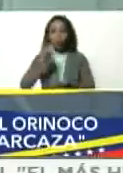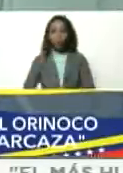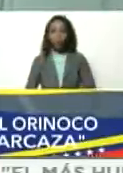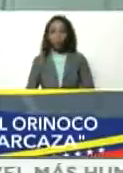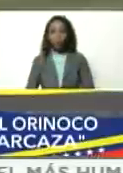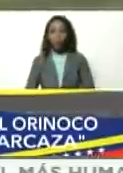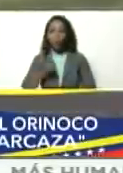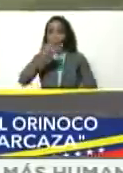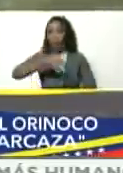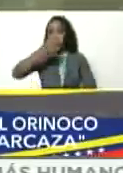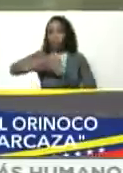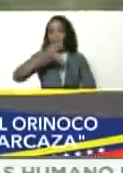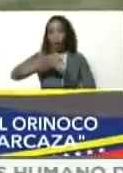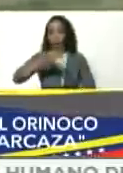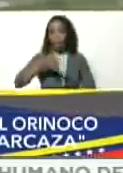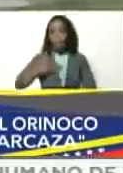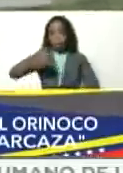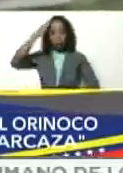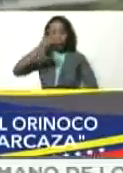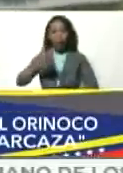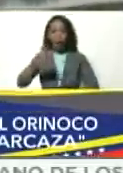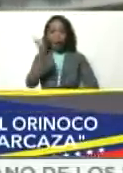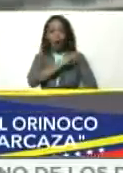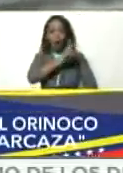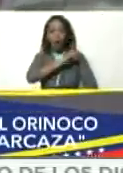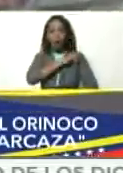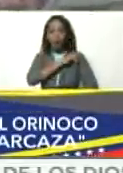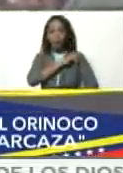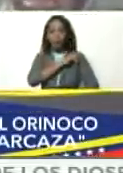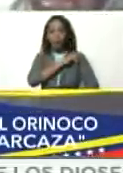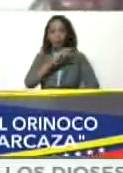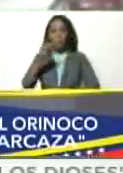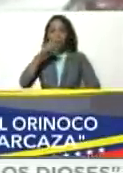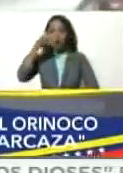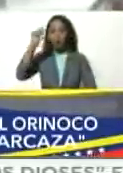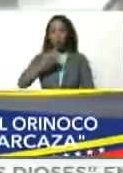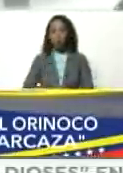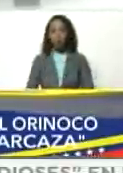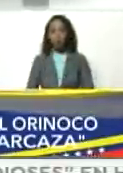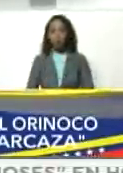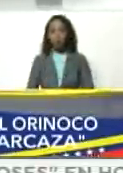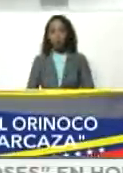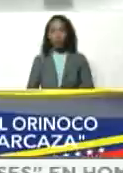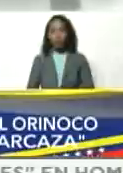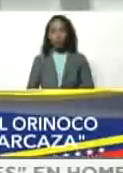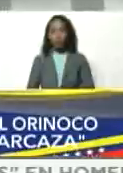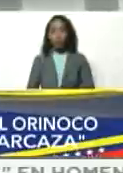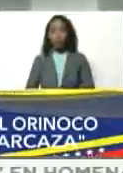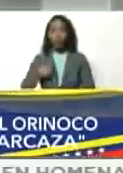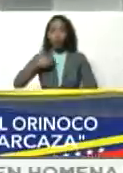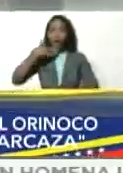Muy buenas tardes, mi comandante en jefe, Nicolás Maduro Moro, a quien le agradezco su esfuerzo que ha